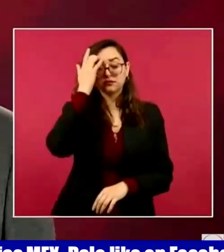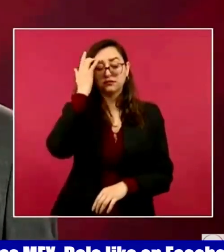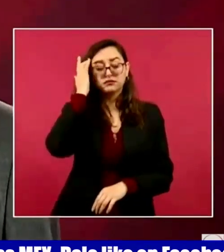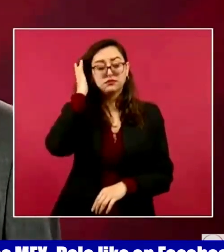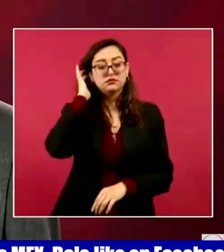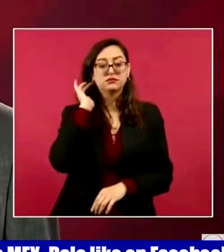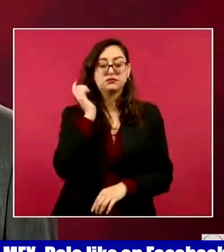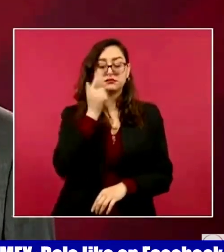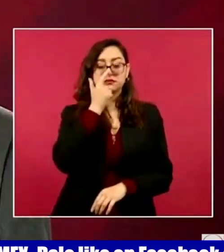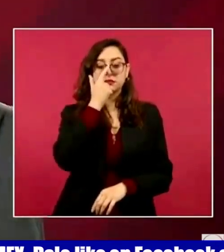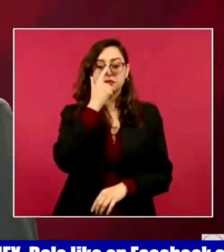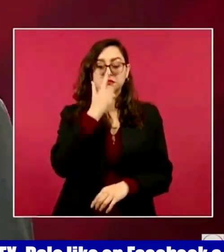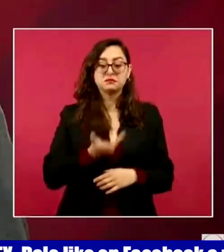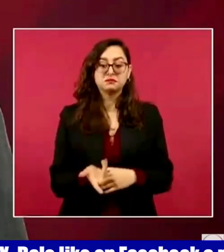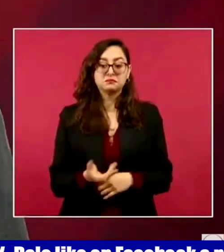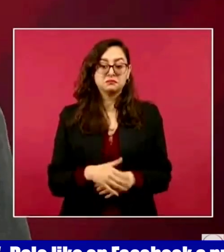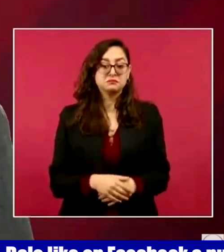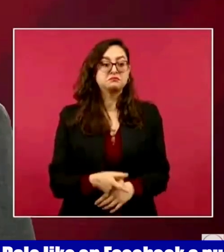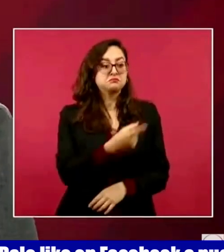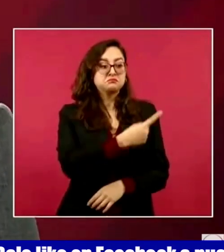o dos o tres,